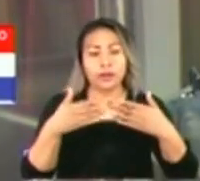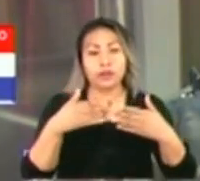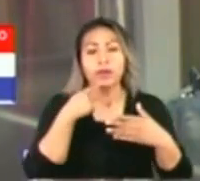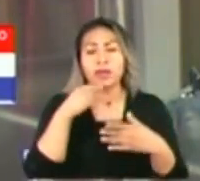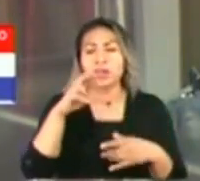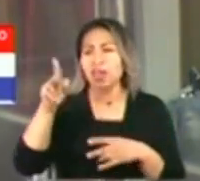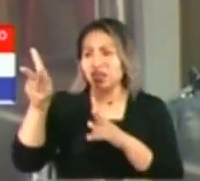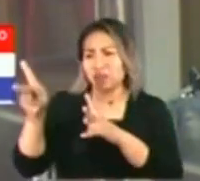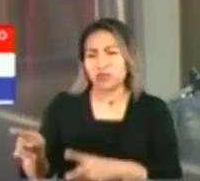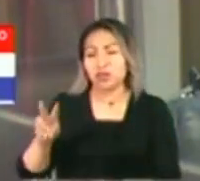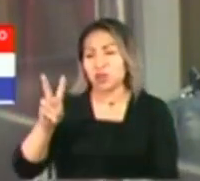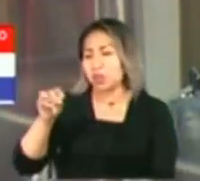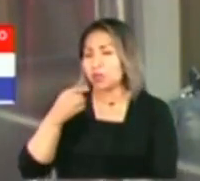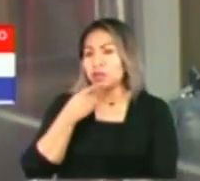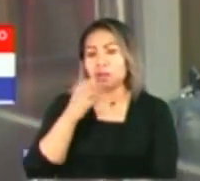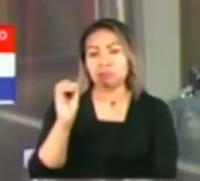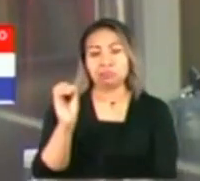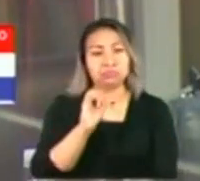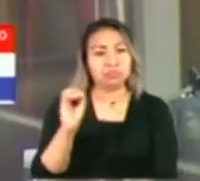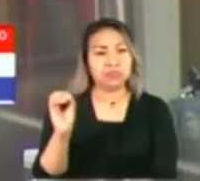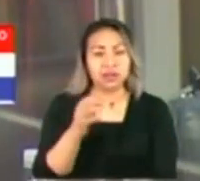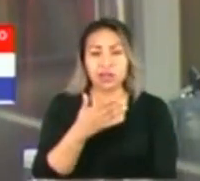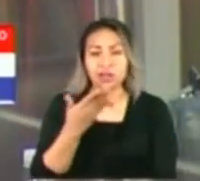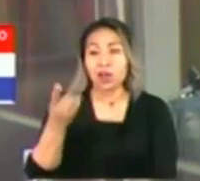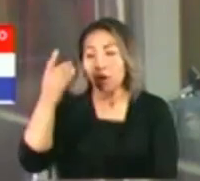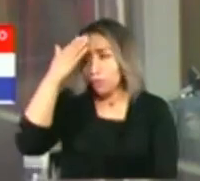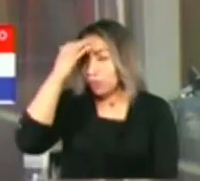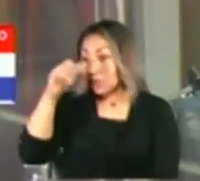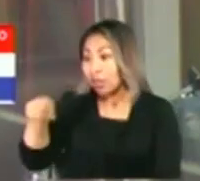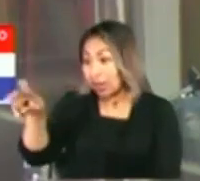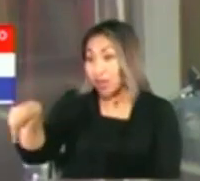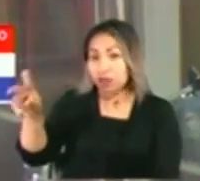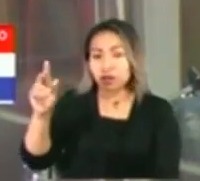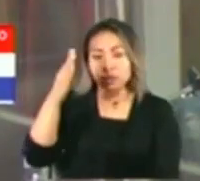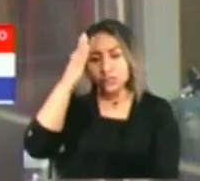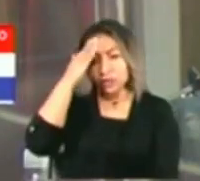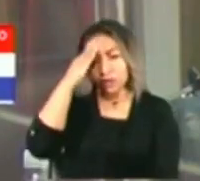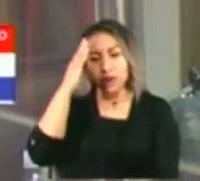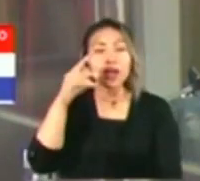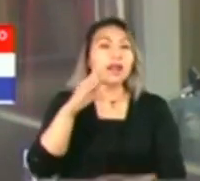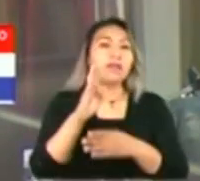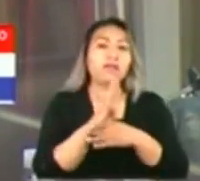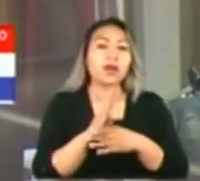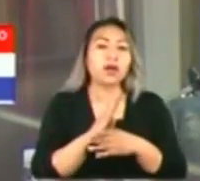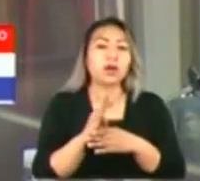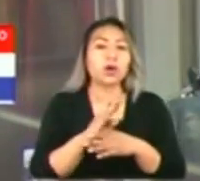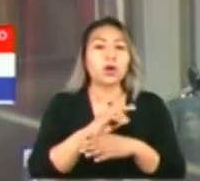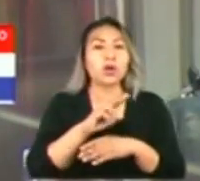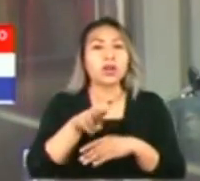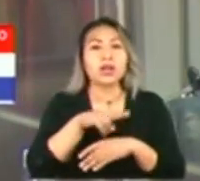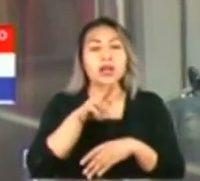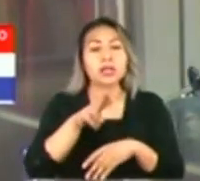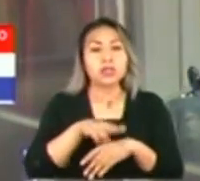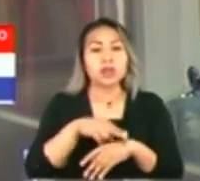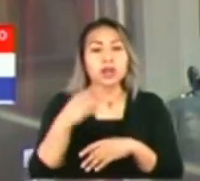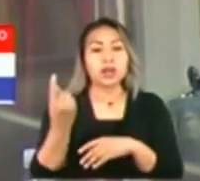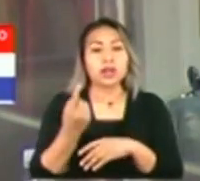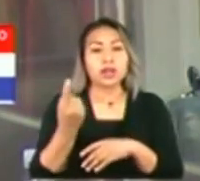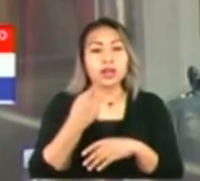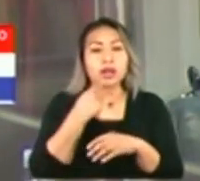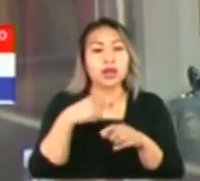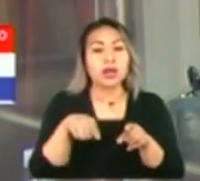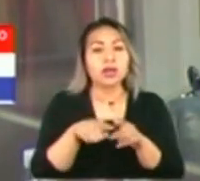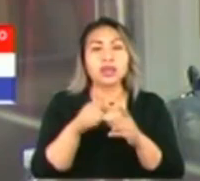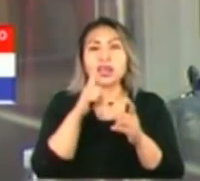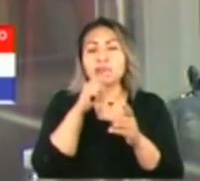nada, porque ellos saben que el Banco General le pertenece a la familia del ex contralor Federico